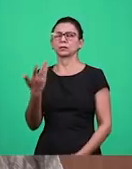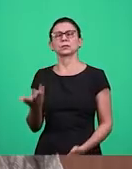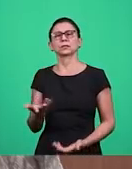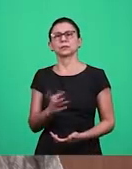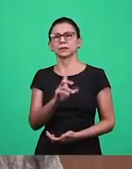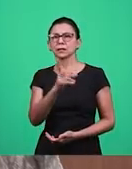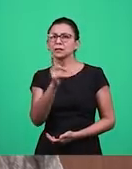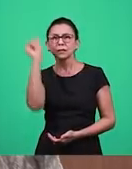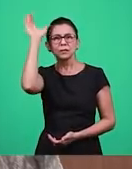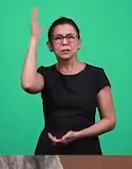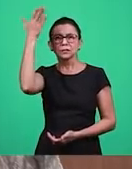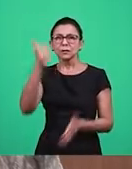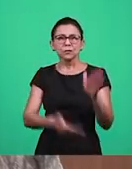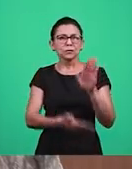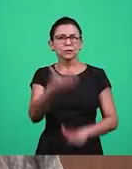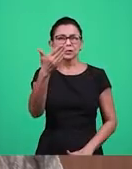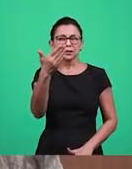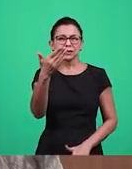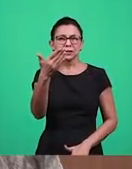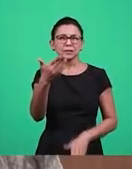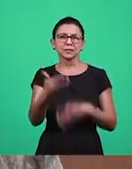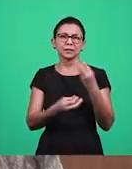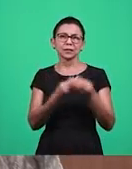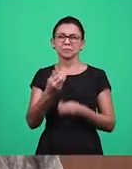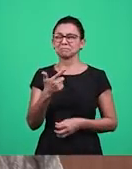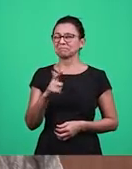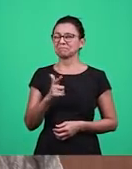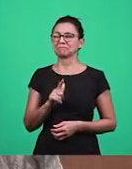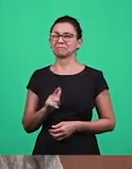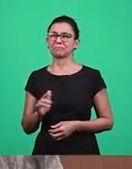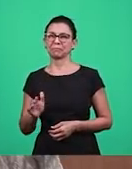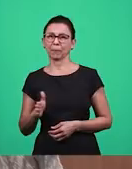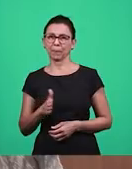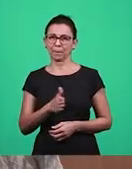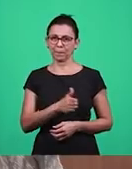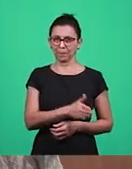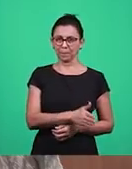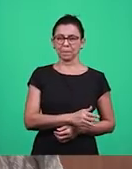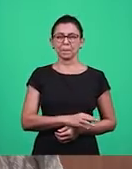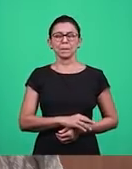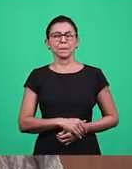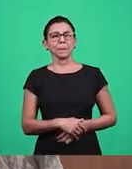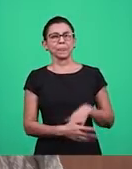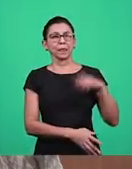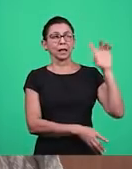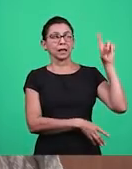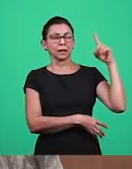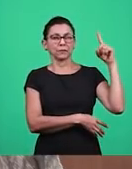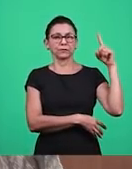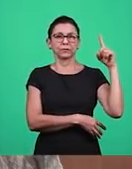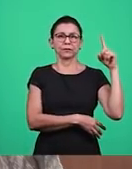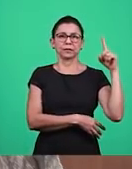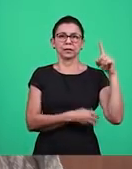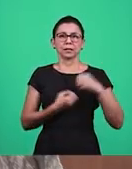escapatoria. No tiene cómo huir. Pero cuando David, él expresa al